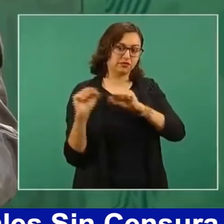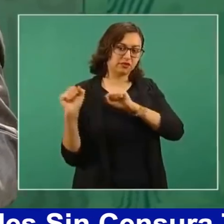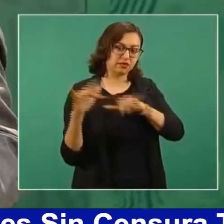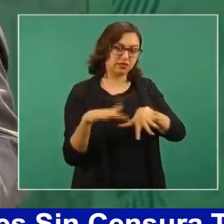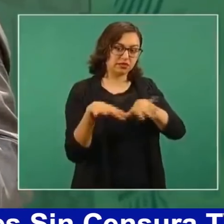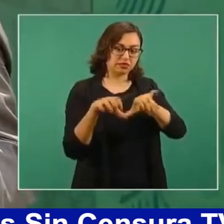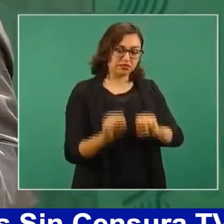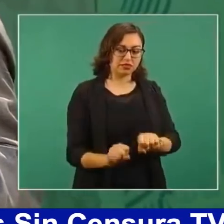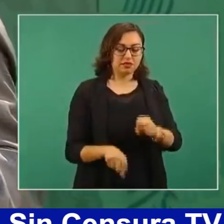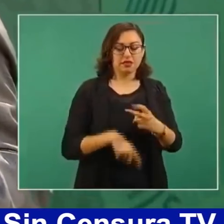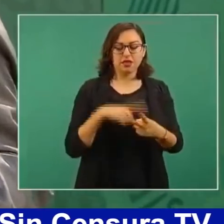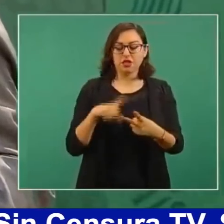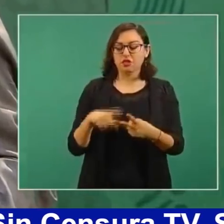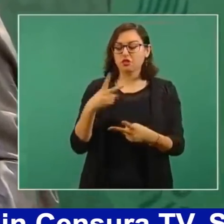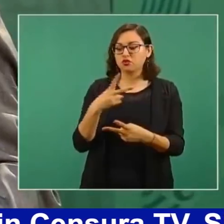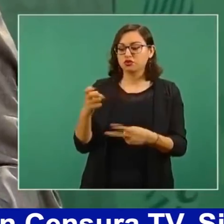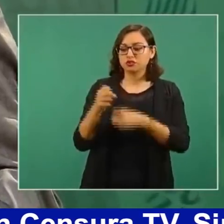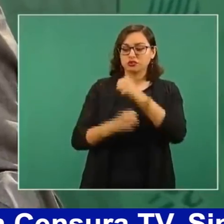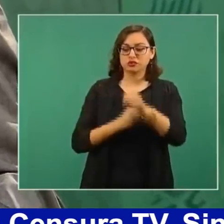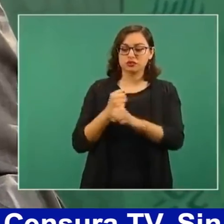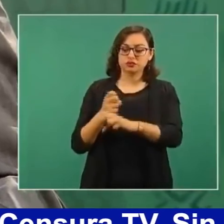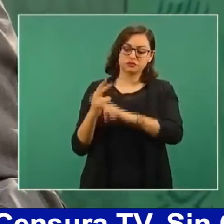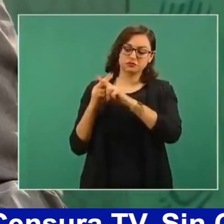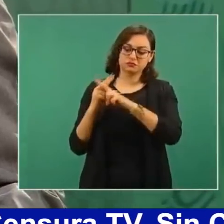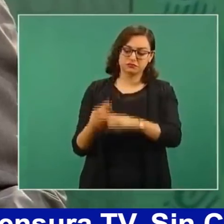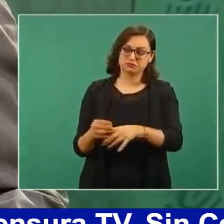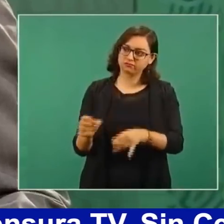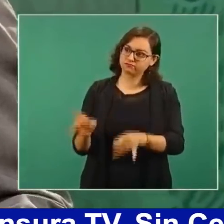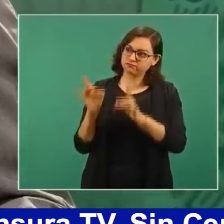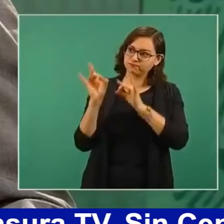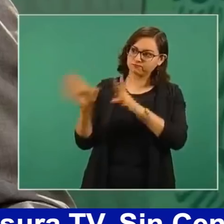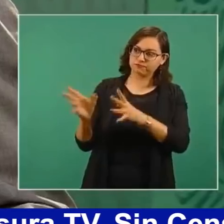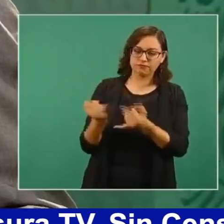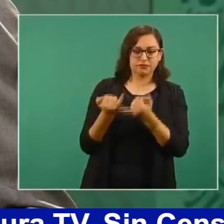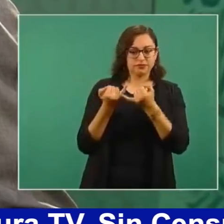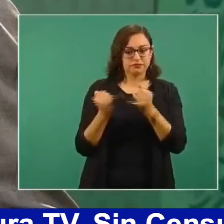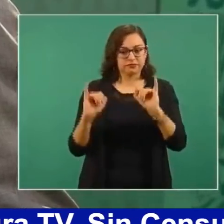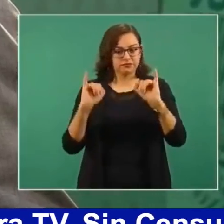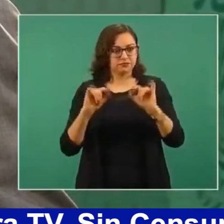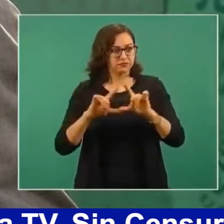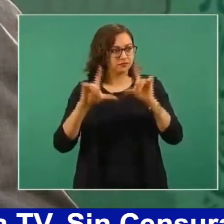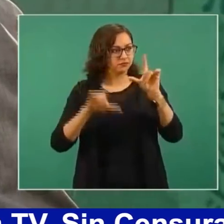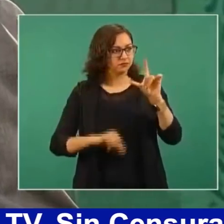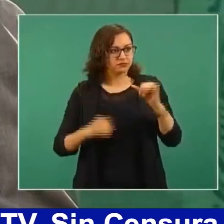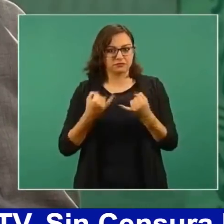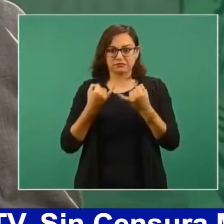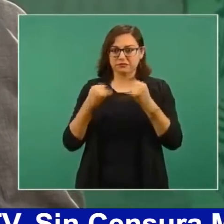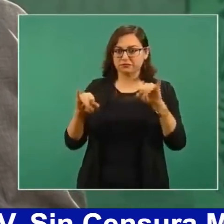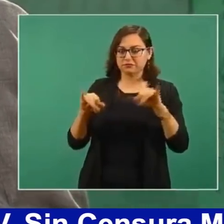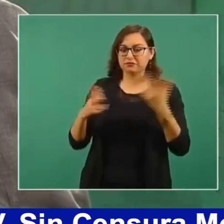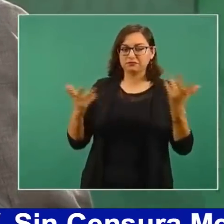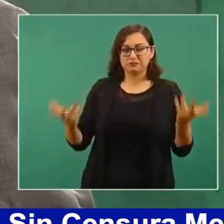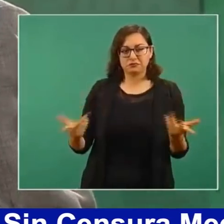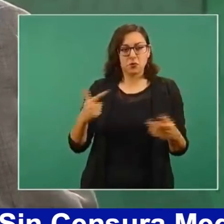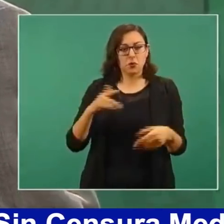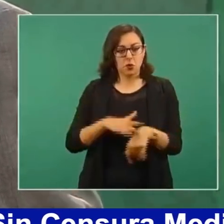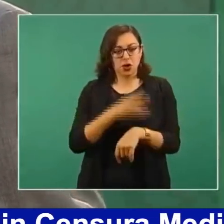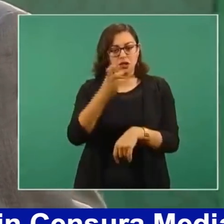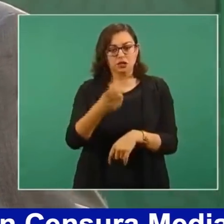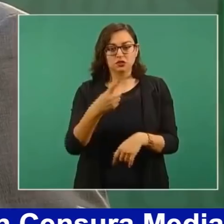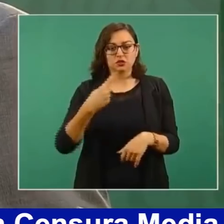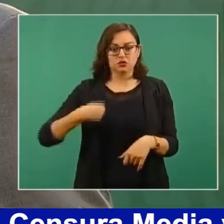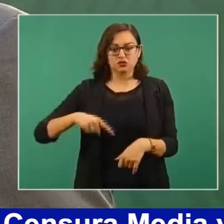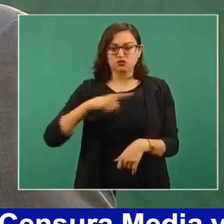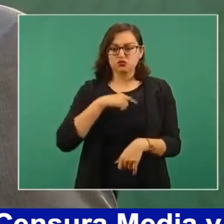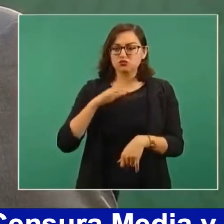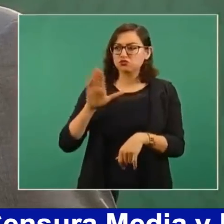pedía a los representantes de la monarquía española que ofreciéramos